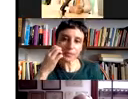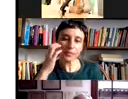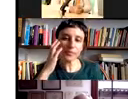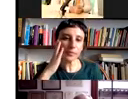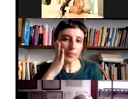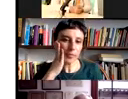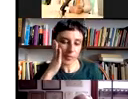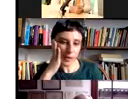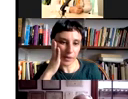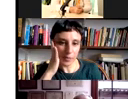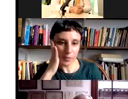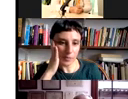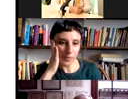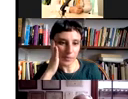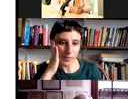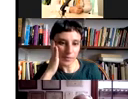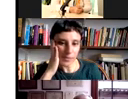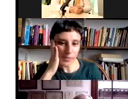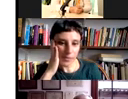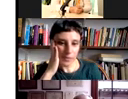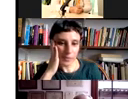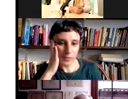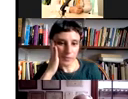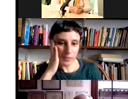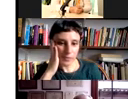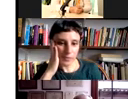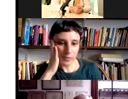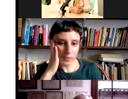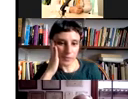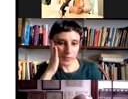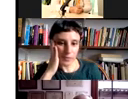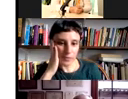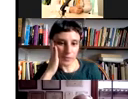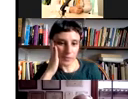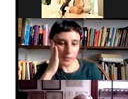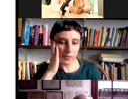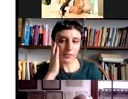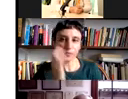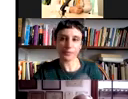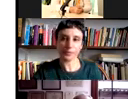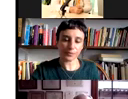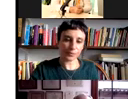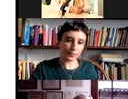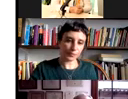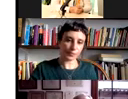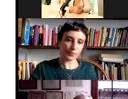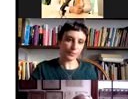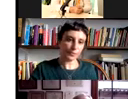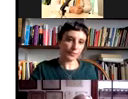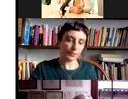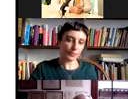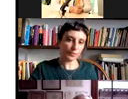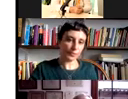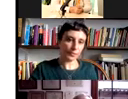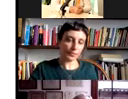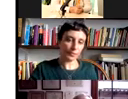foco principal de trabajo. Y tenemos en nuestra misión institucional no solo es brindar servicios